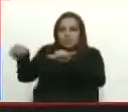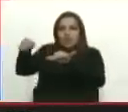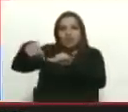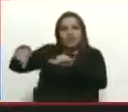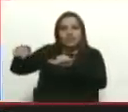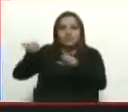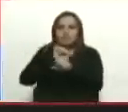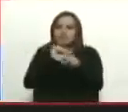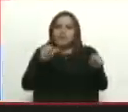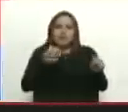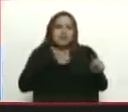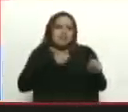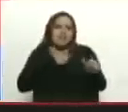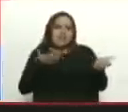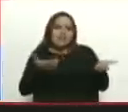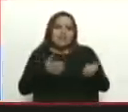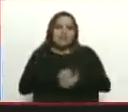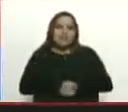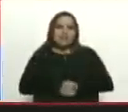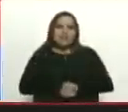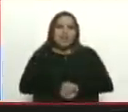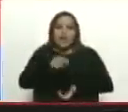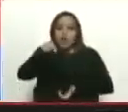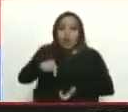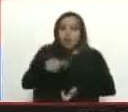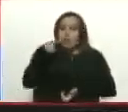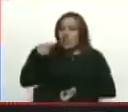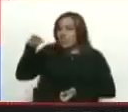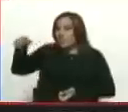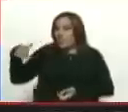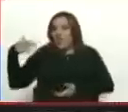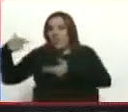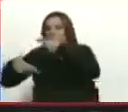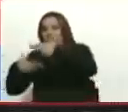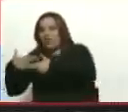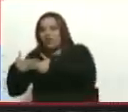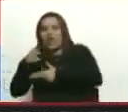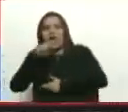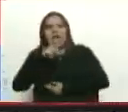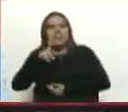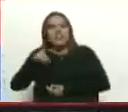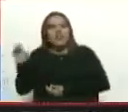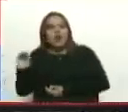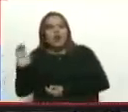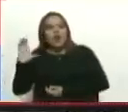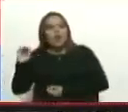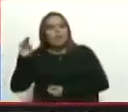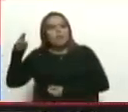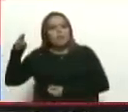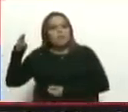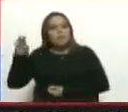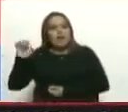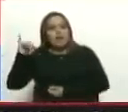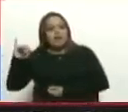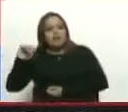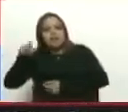Es imposible que alguien que hoy que llame ladrón a un ADECO, a un Copellano, mañana vaya a pedirle el